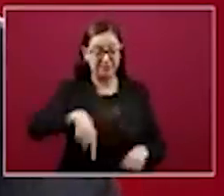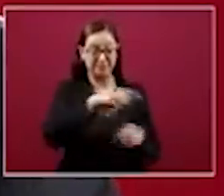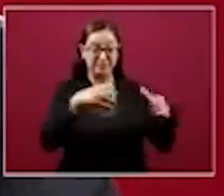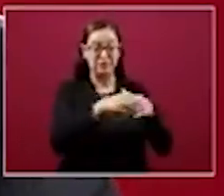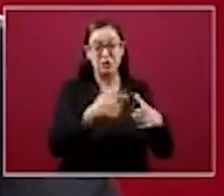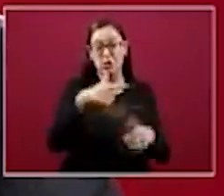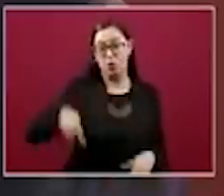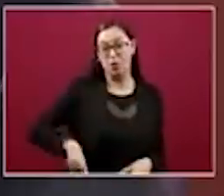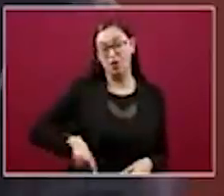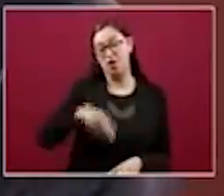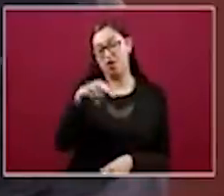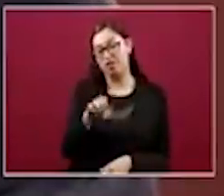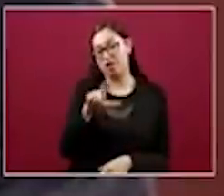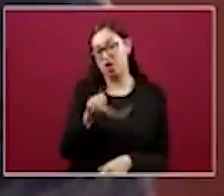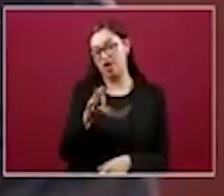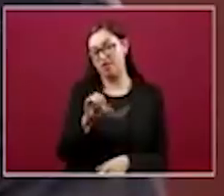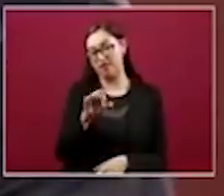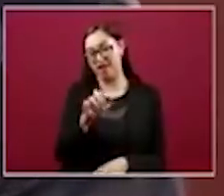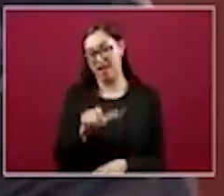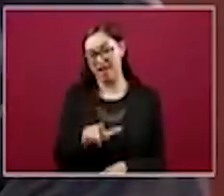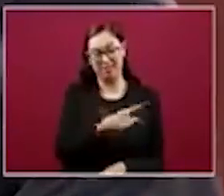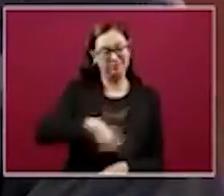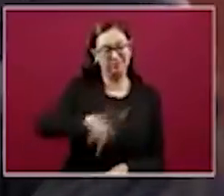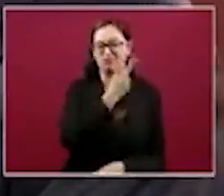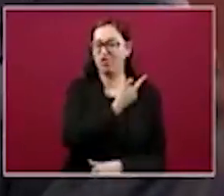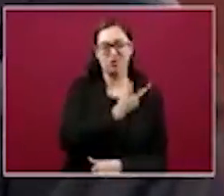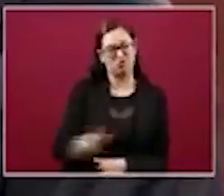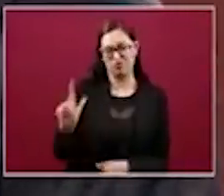neoliberales. O sea, es